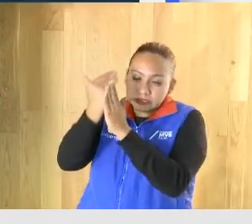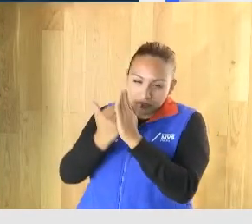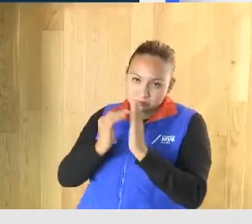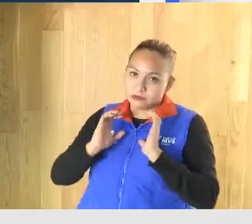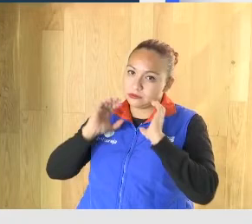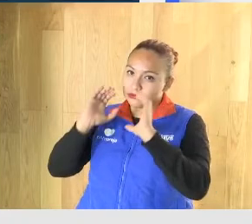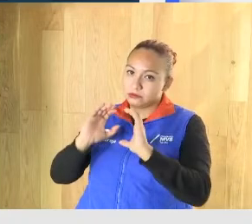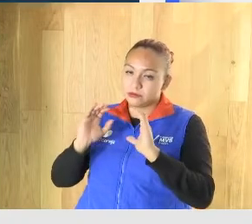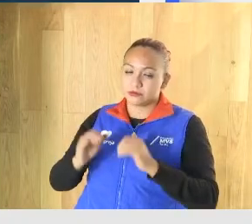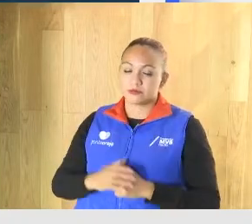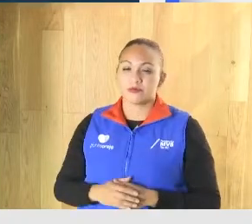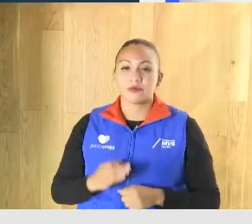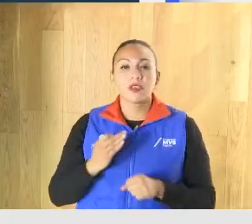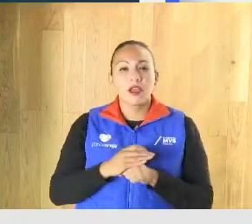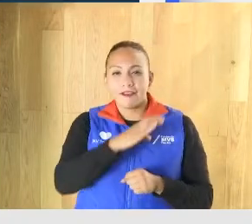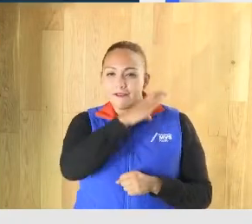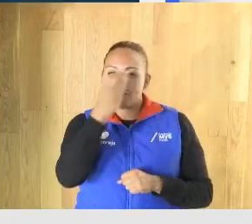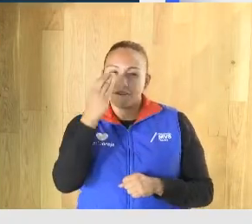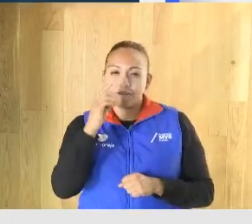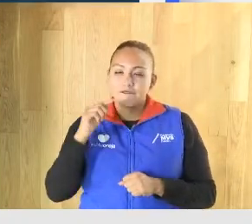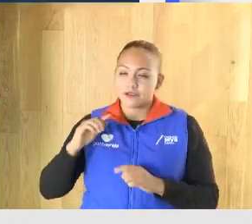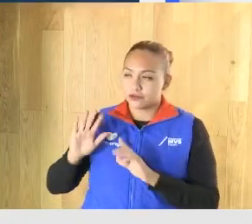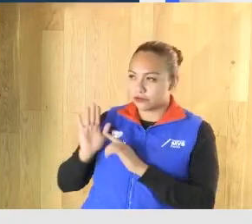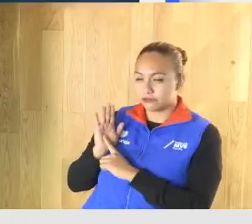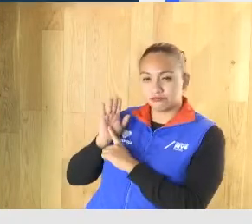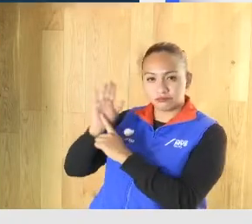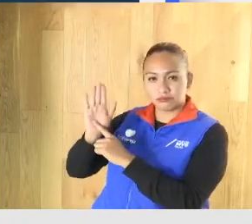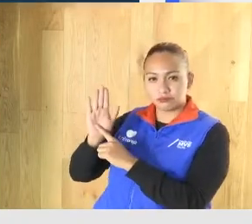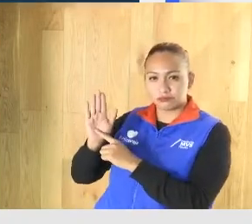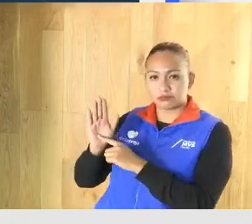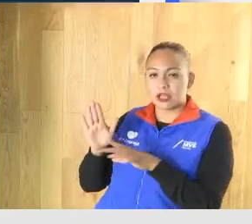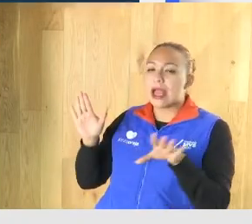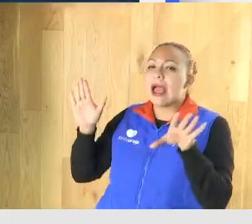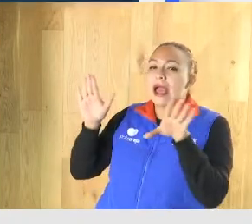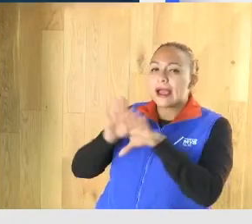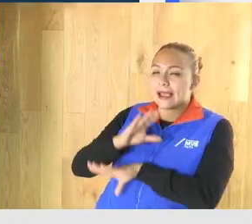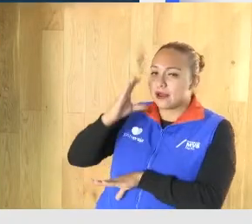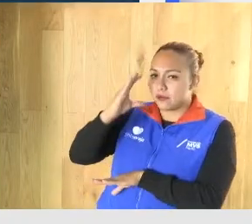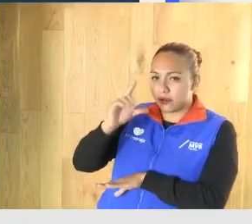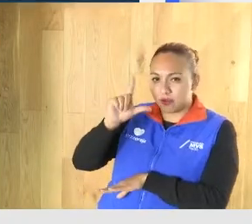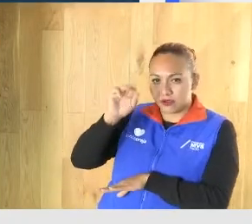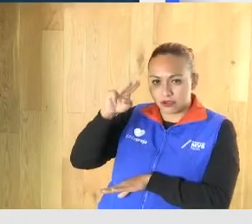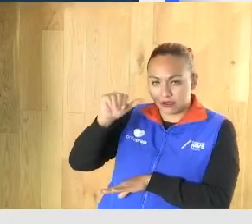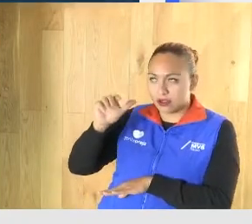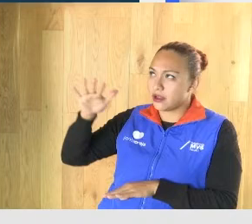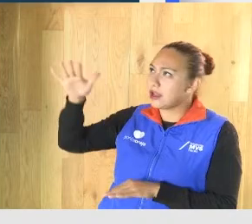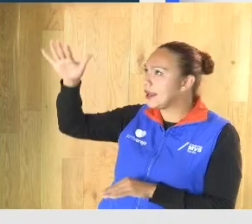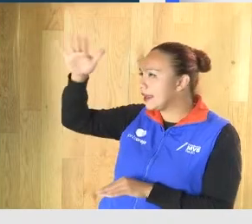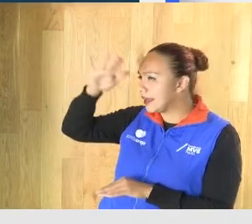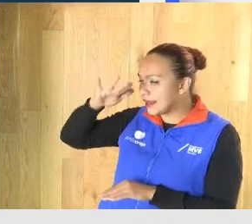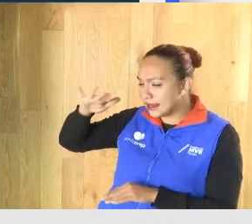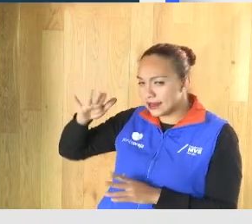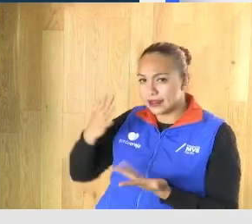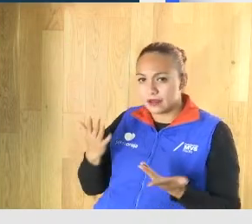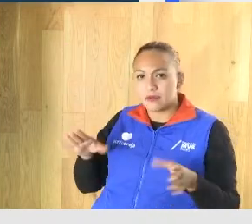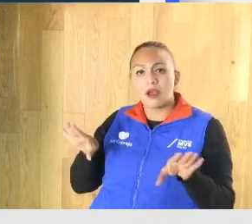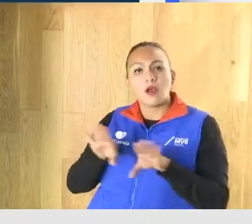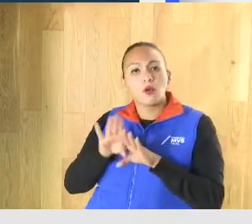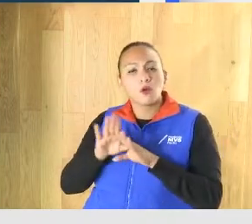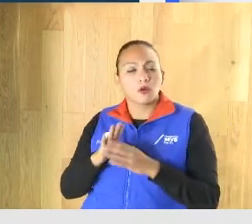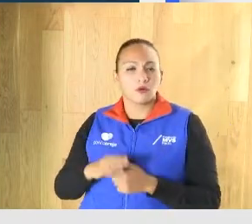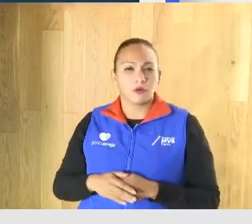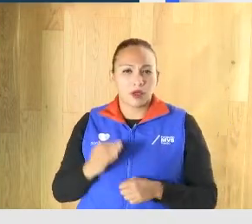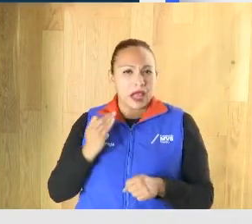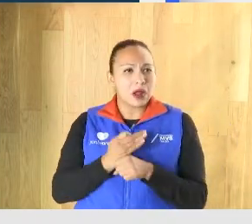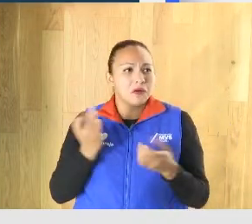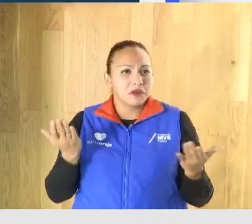Bueno, aquí un poco la foto ambiental, ¿no? Cambio climático, economía circular, capital natural, muy importante. Vamos a ver cuáles son las tendencias